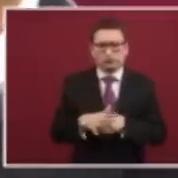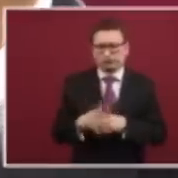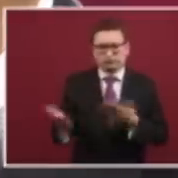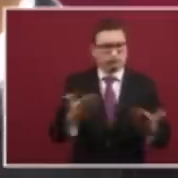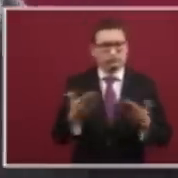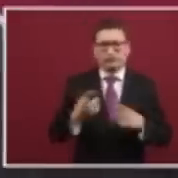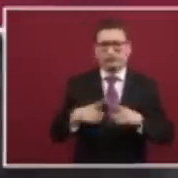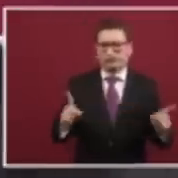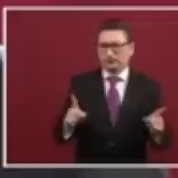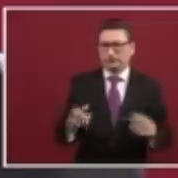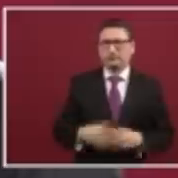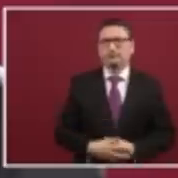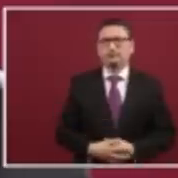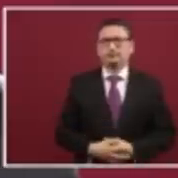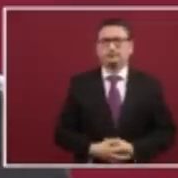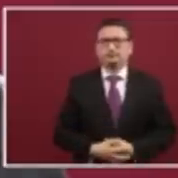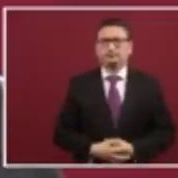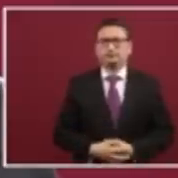Mire,